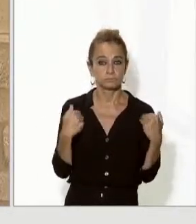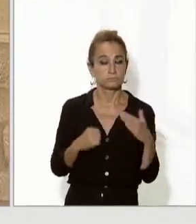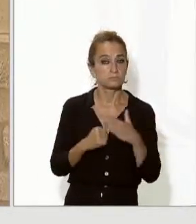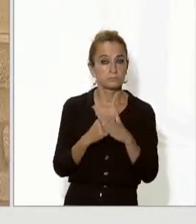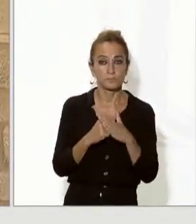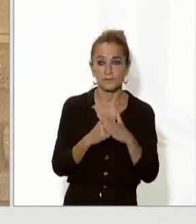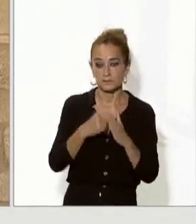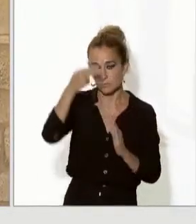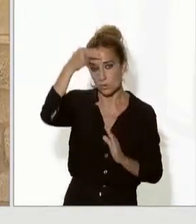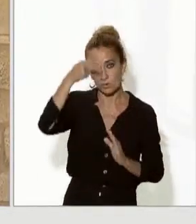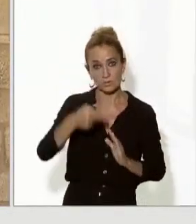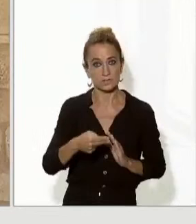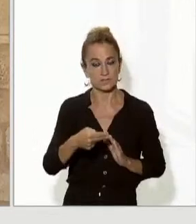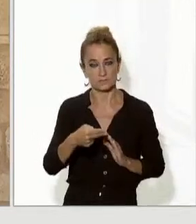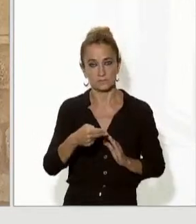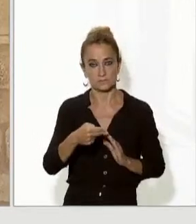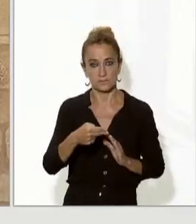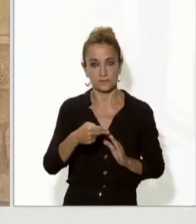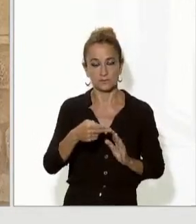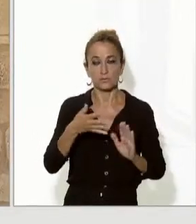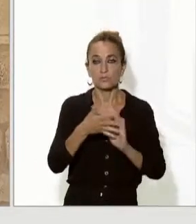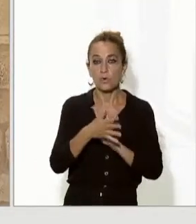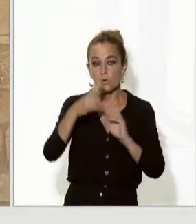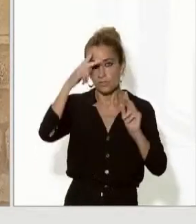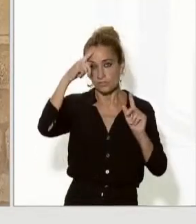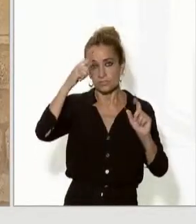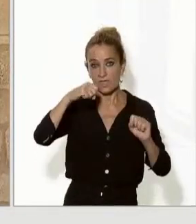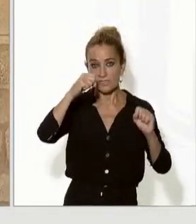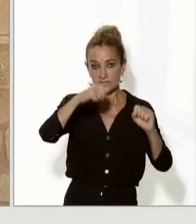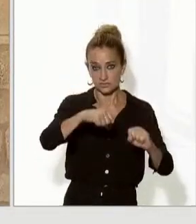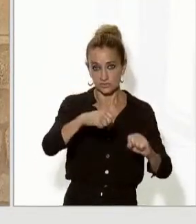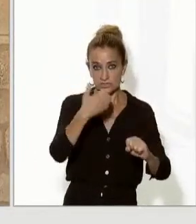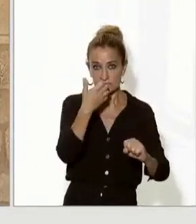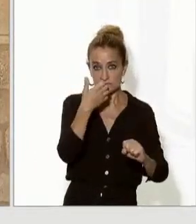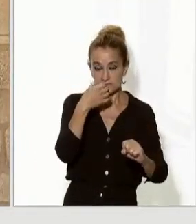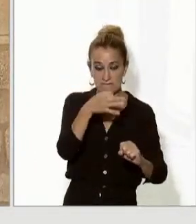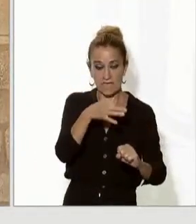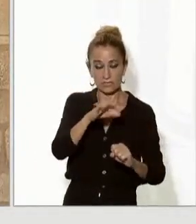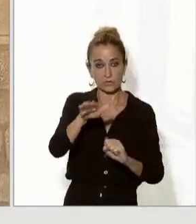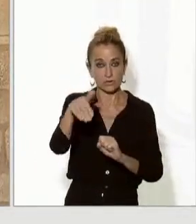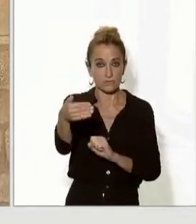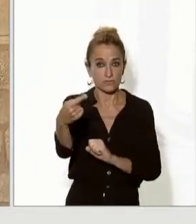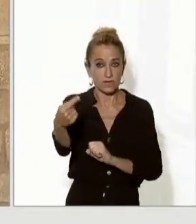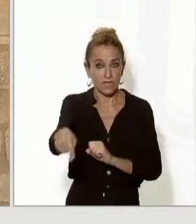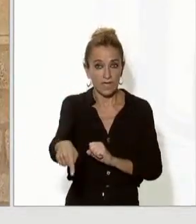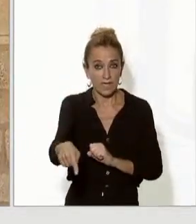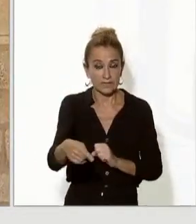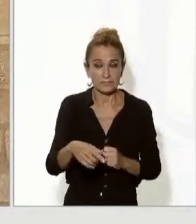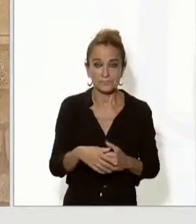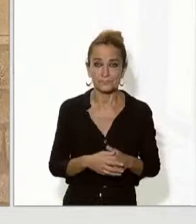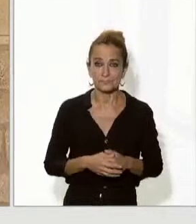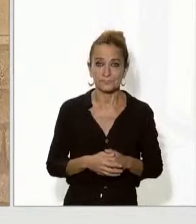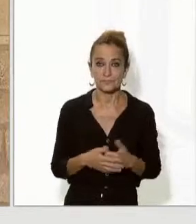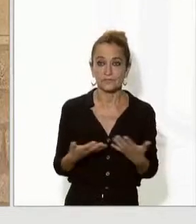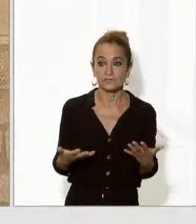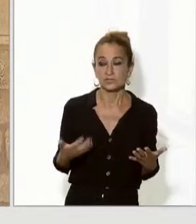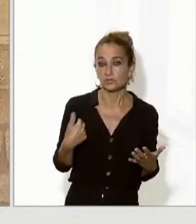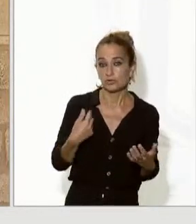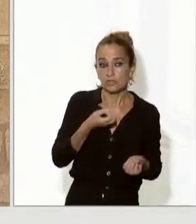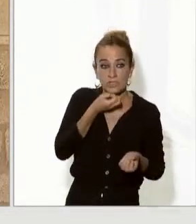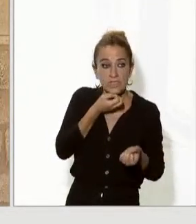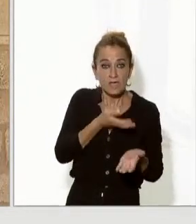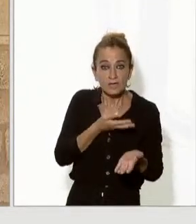por las decisiones y los asuntos que no concierren a Andorra y por tanto desde este punto de vista yo no tengo nada que